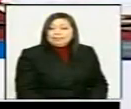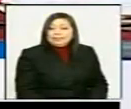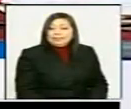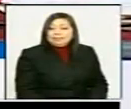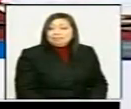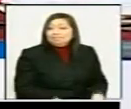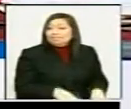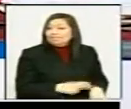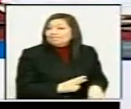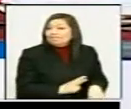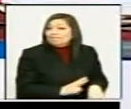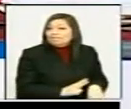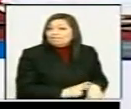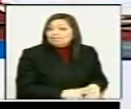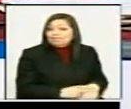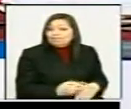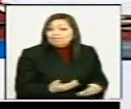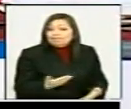Naturalmente,